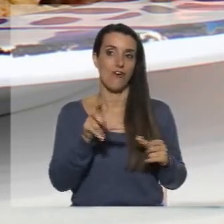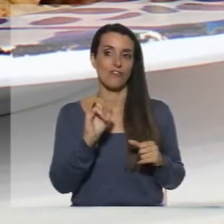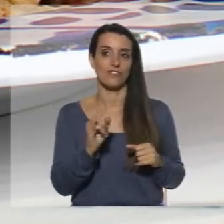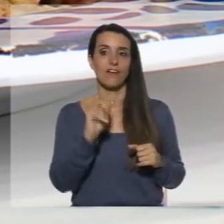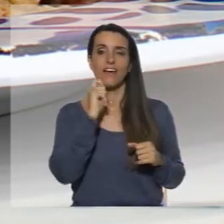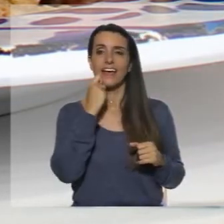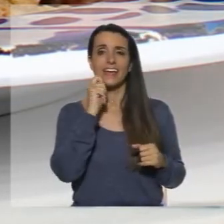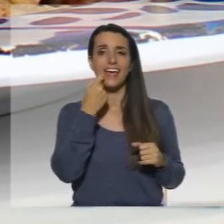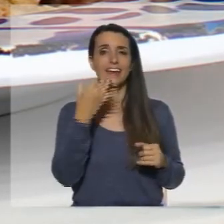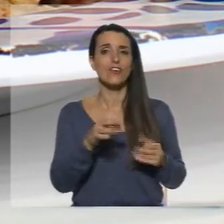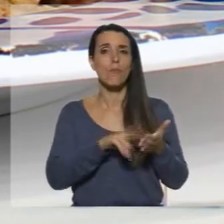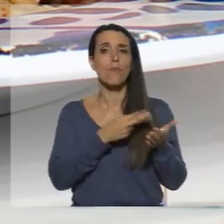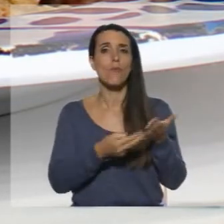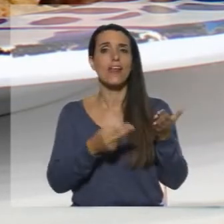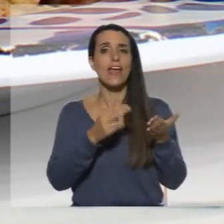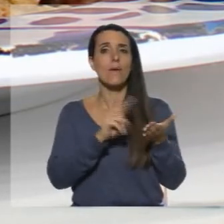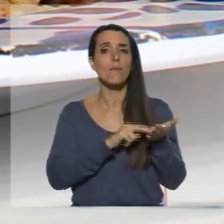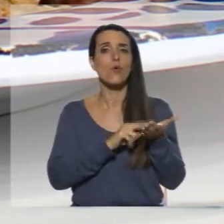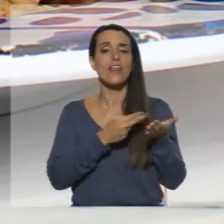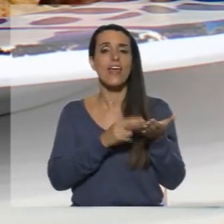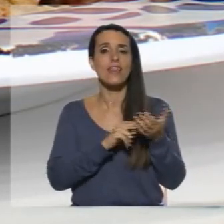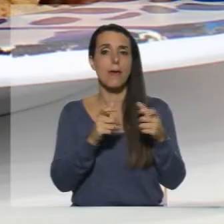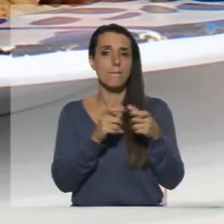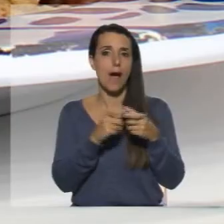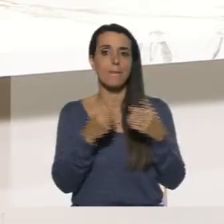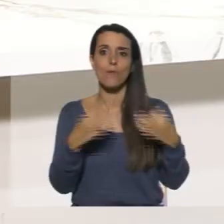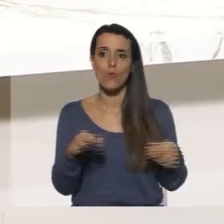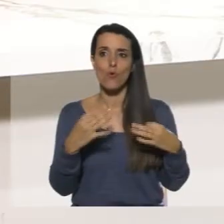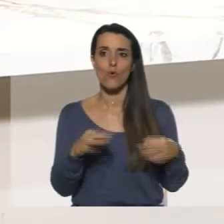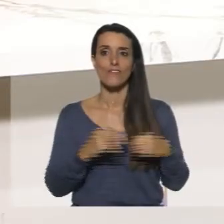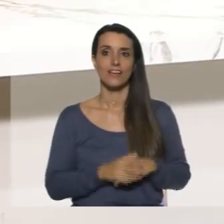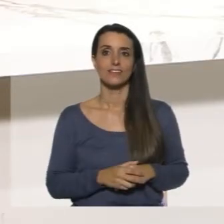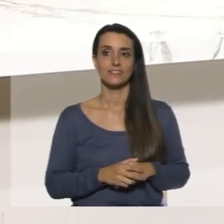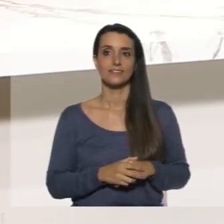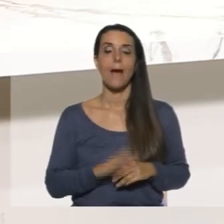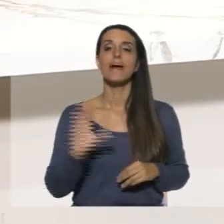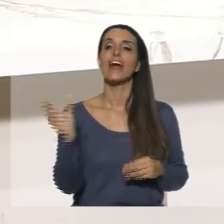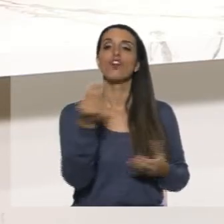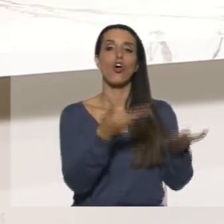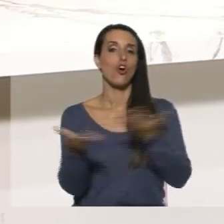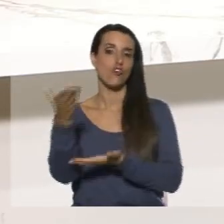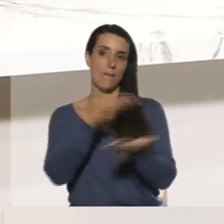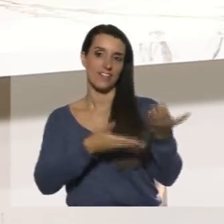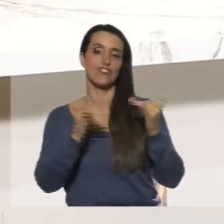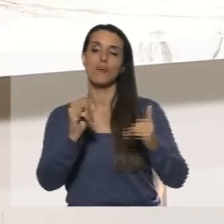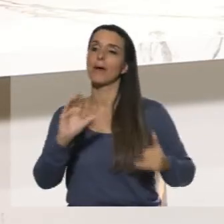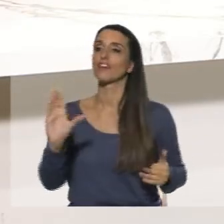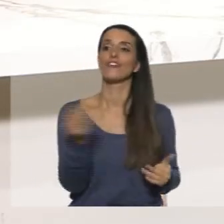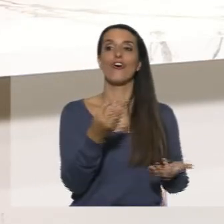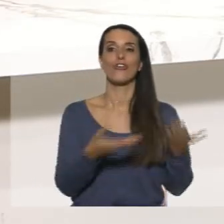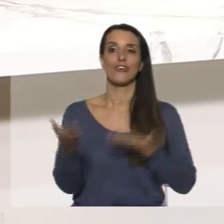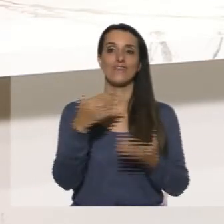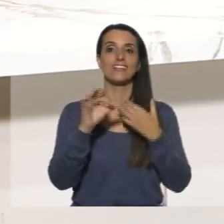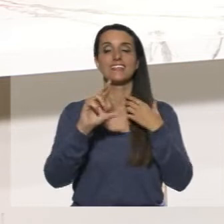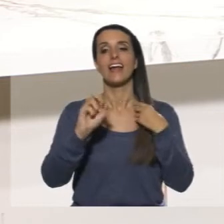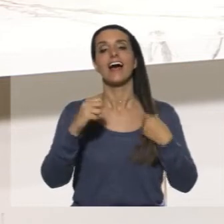Este puré de papa, no me maten, entonces. No me maten. No, pero hay para todo. Ah, muy bien, bien. Hay para todo. Ahora después